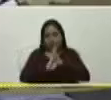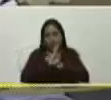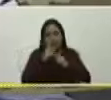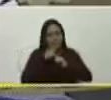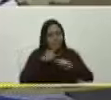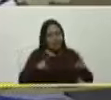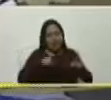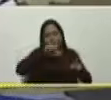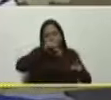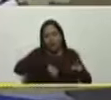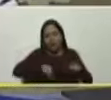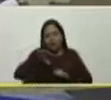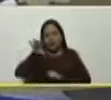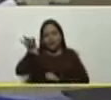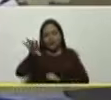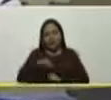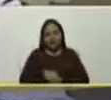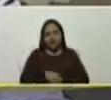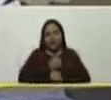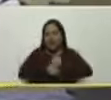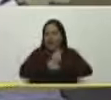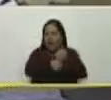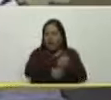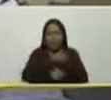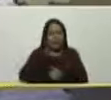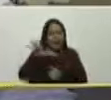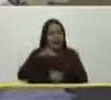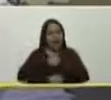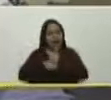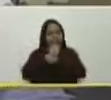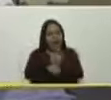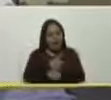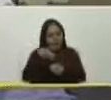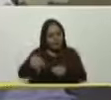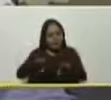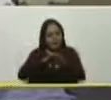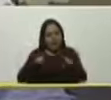patriota, que aman su país, que aman su terruño.